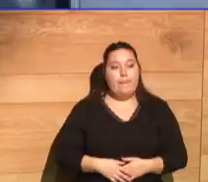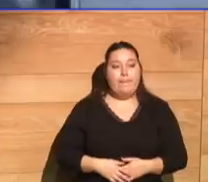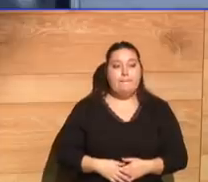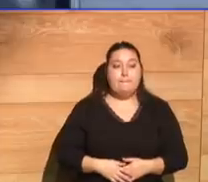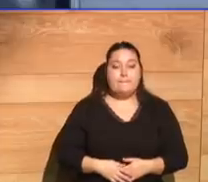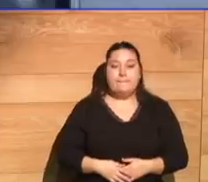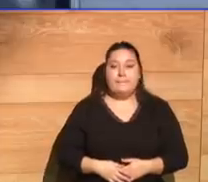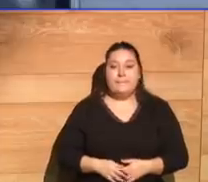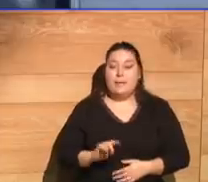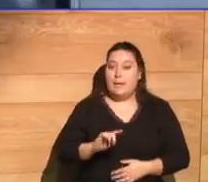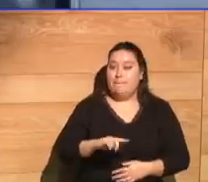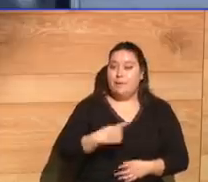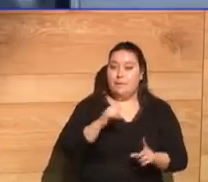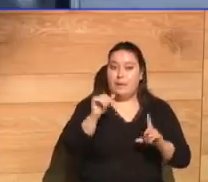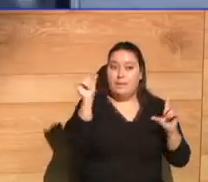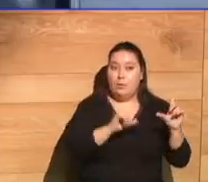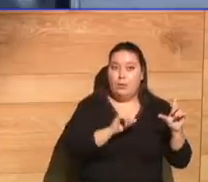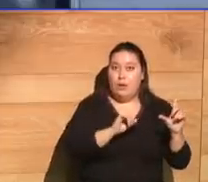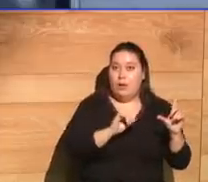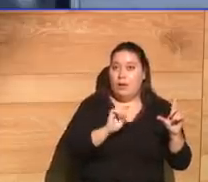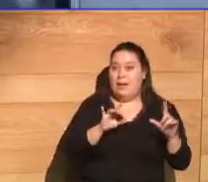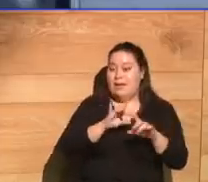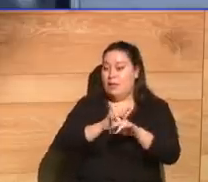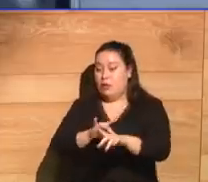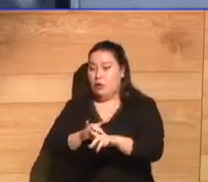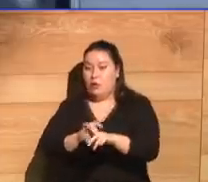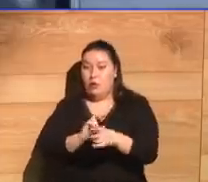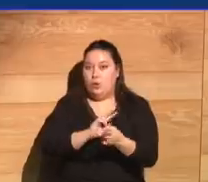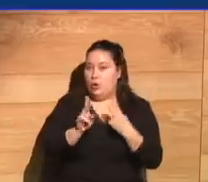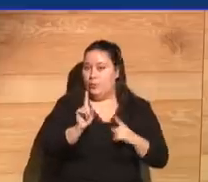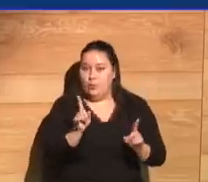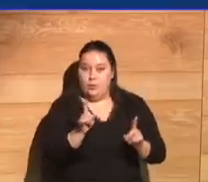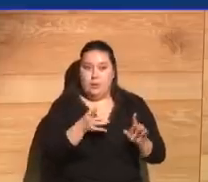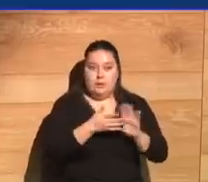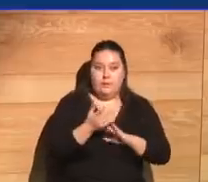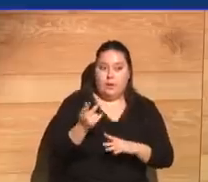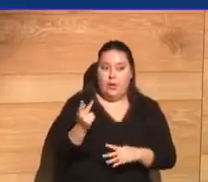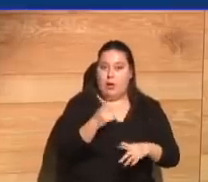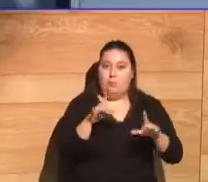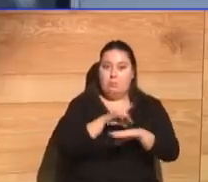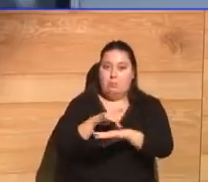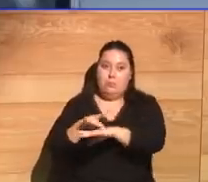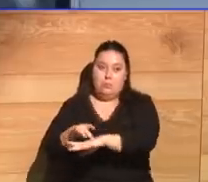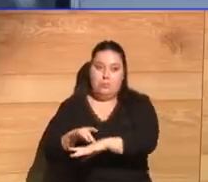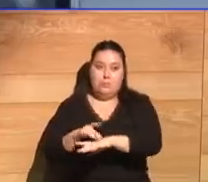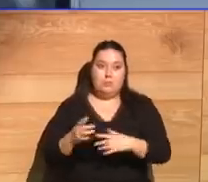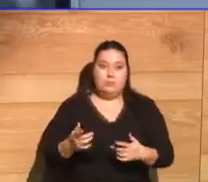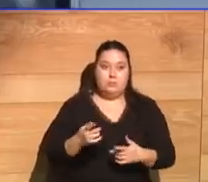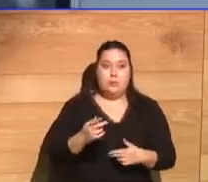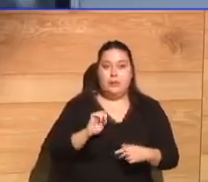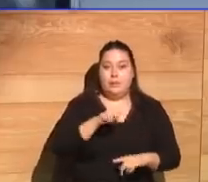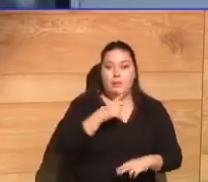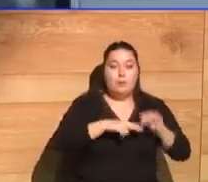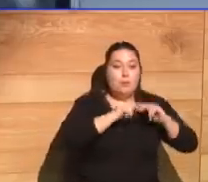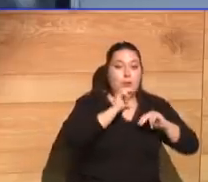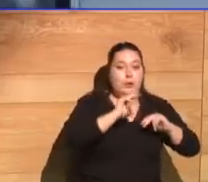ni siquiera la primera película responde al guión de la primera película. Se hace un guión doble que se supone que va a nutrir las dos películas e incluso en el montaje de la